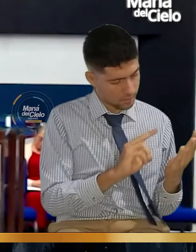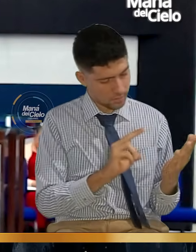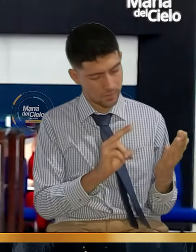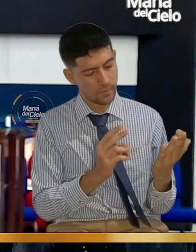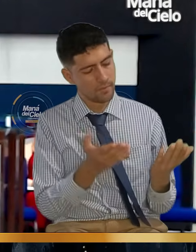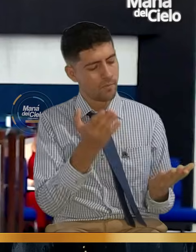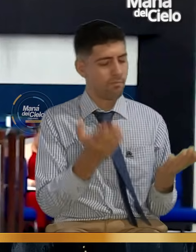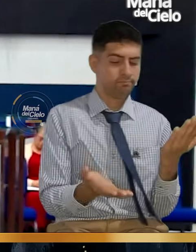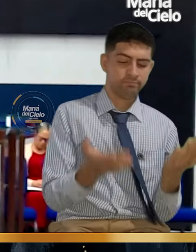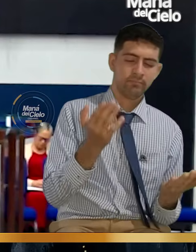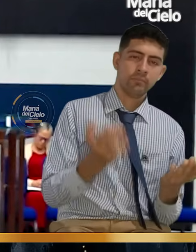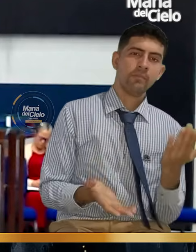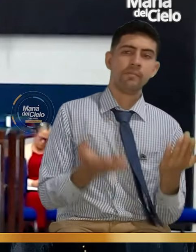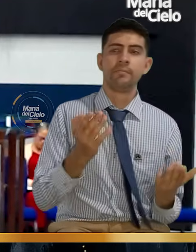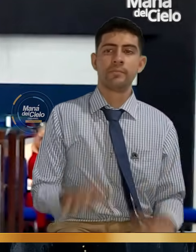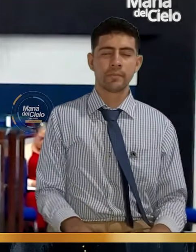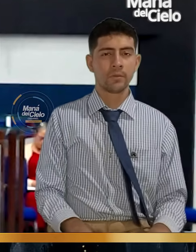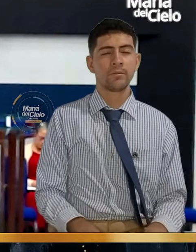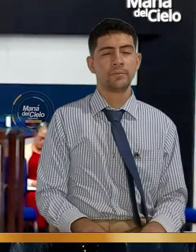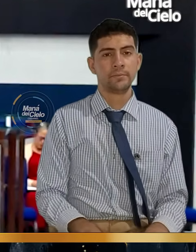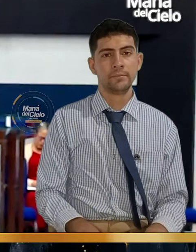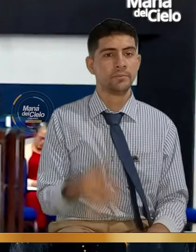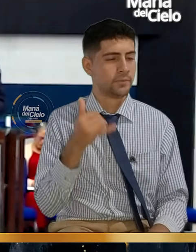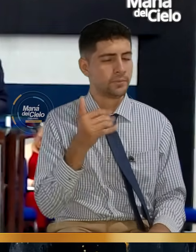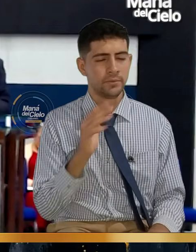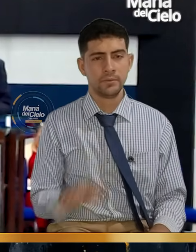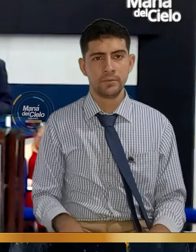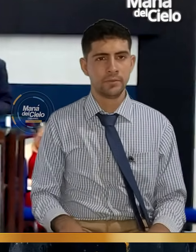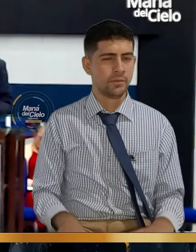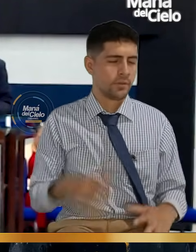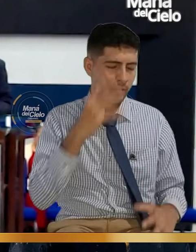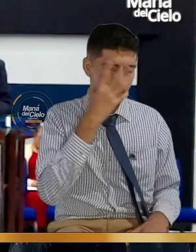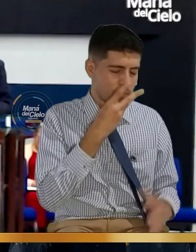Amén. Escudriña las escrituras.